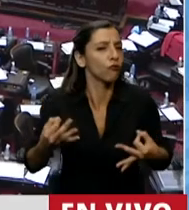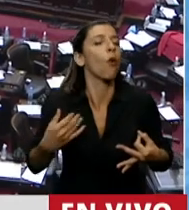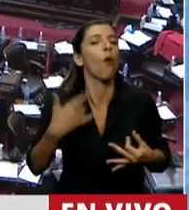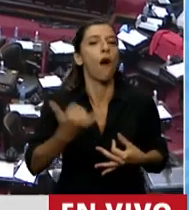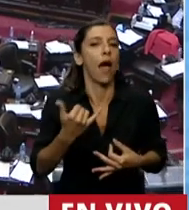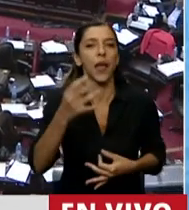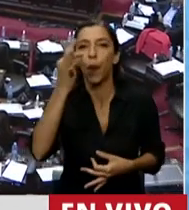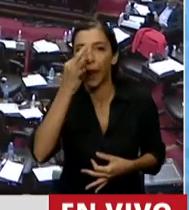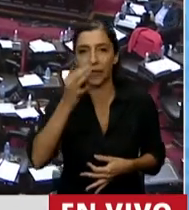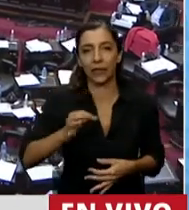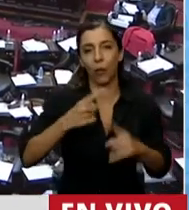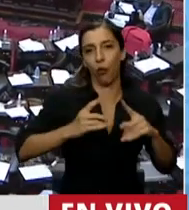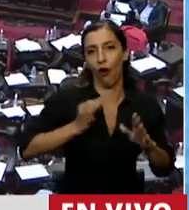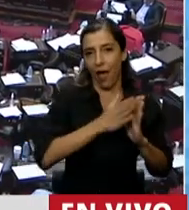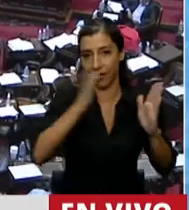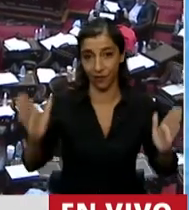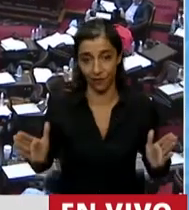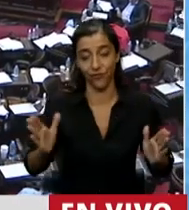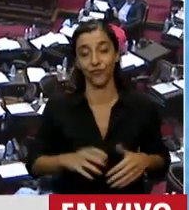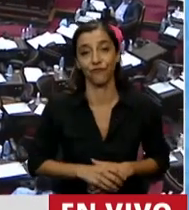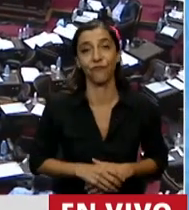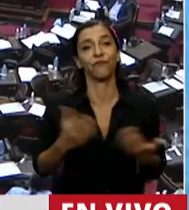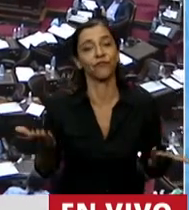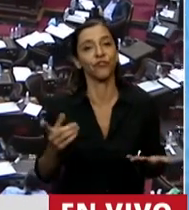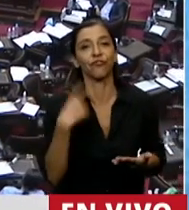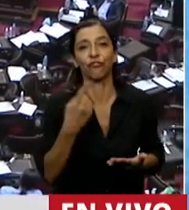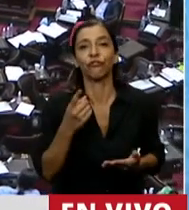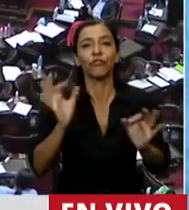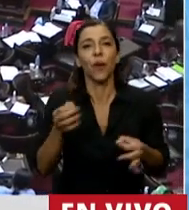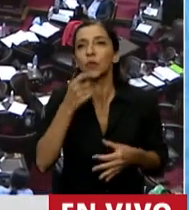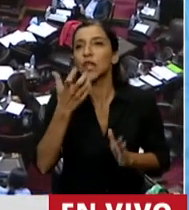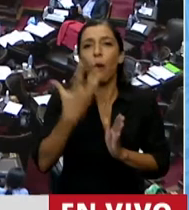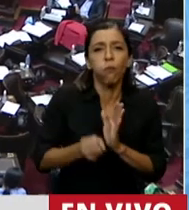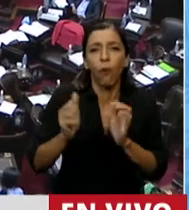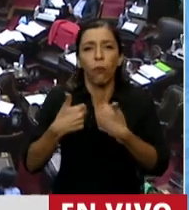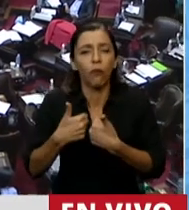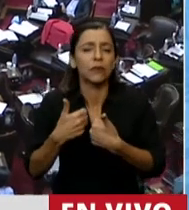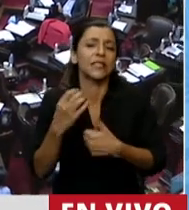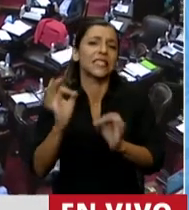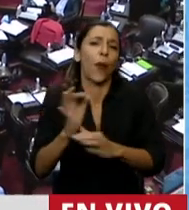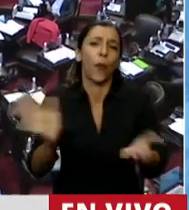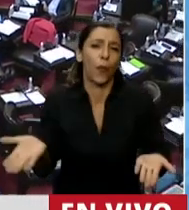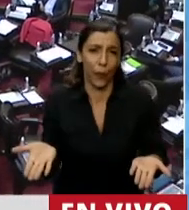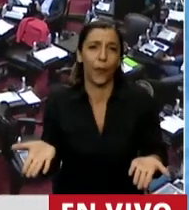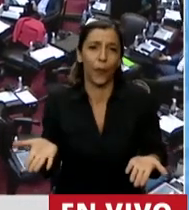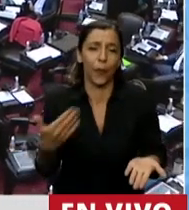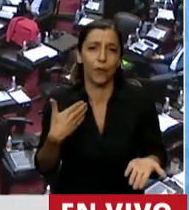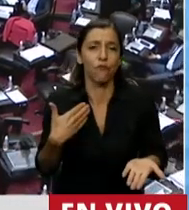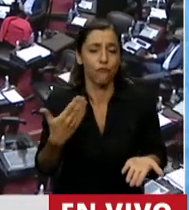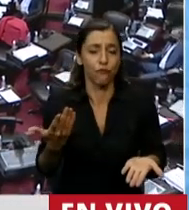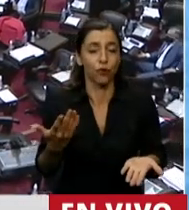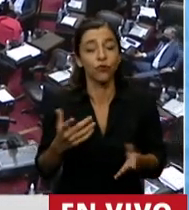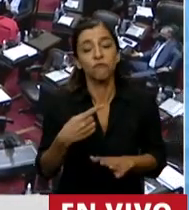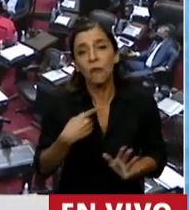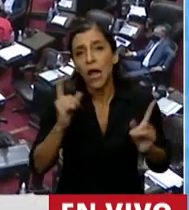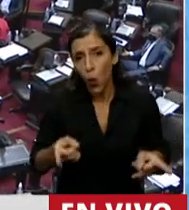abortos clandestinos. Entonces, cuando discutimos sobre la oportunidad de este tema, no tengo dudas, mejor dicho, tengo algunas sospechas de que